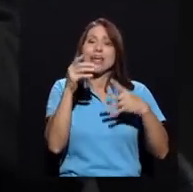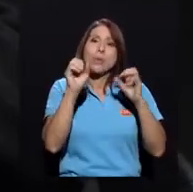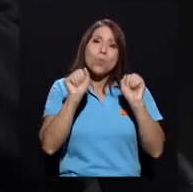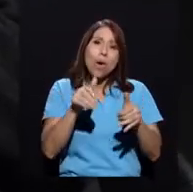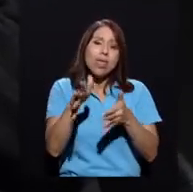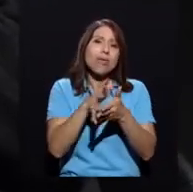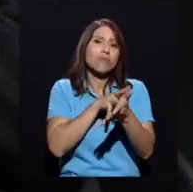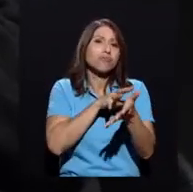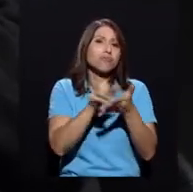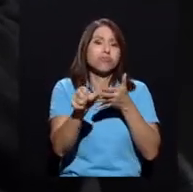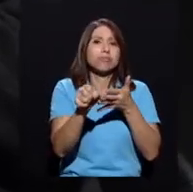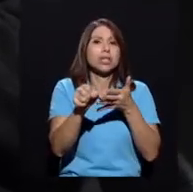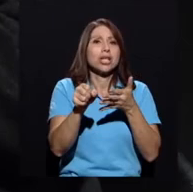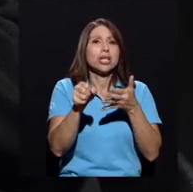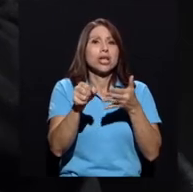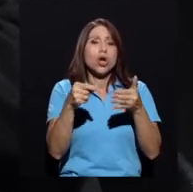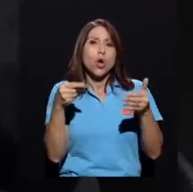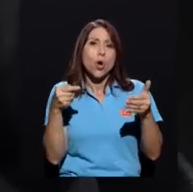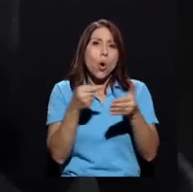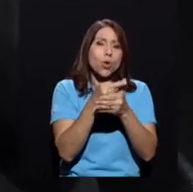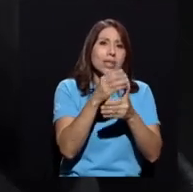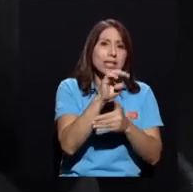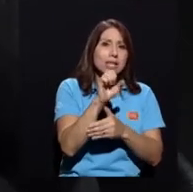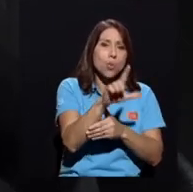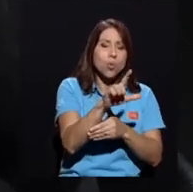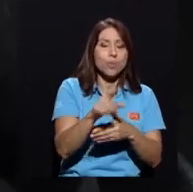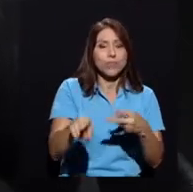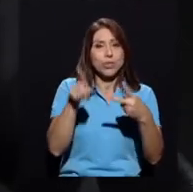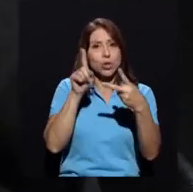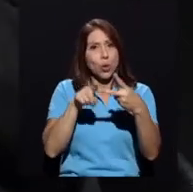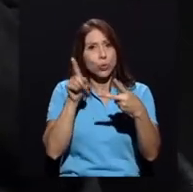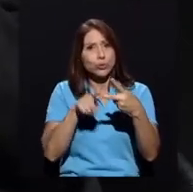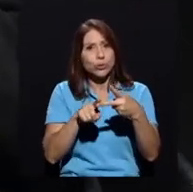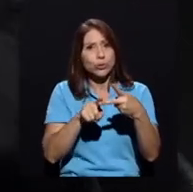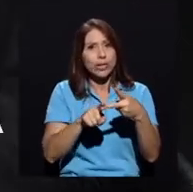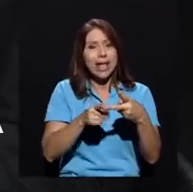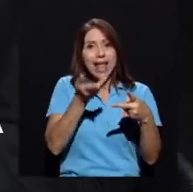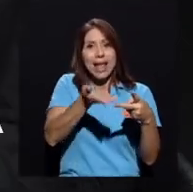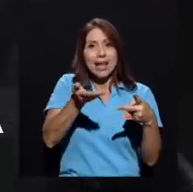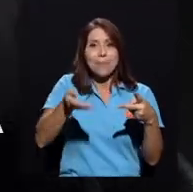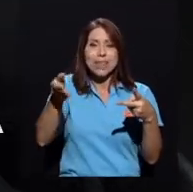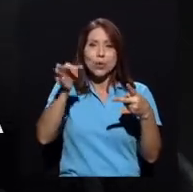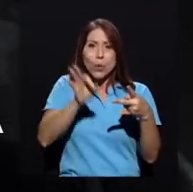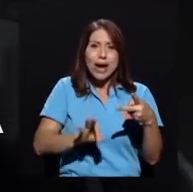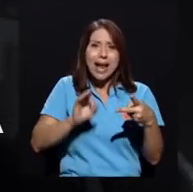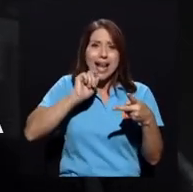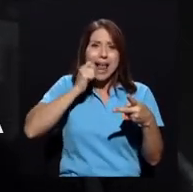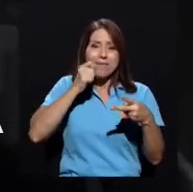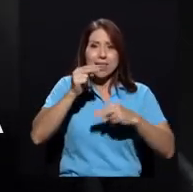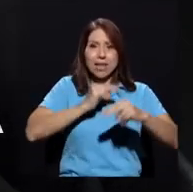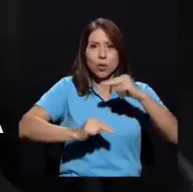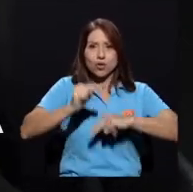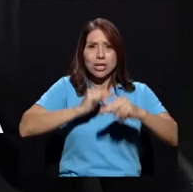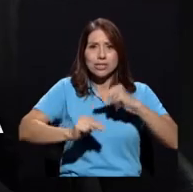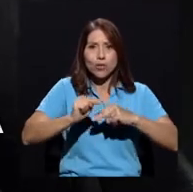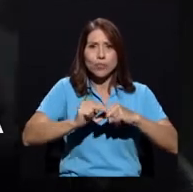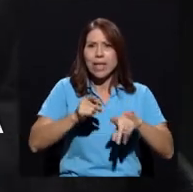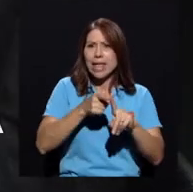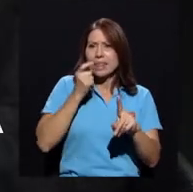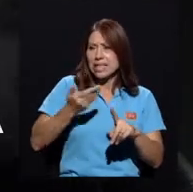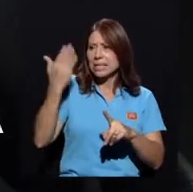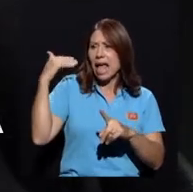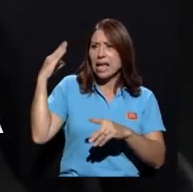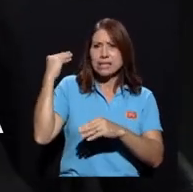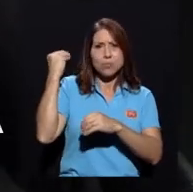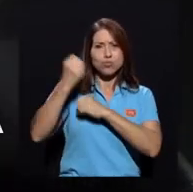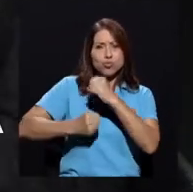suburbios norte de Seúl. Dos, el elemento clave de negociación. Se proponen desde hace bastantes